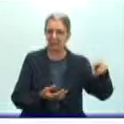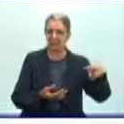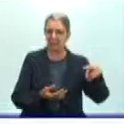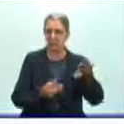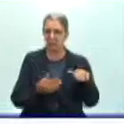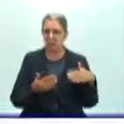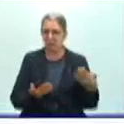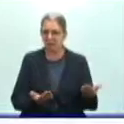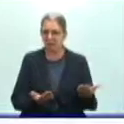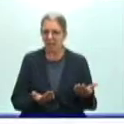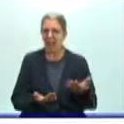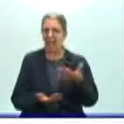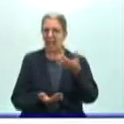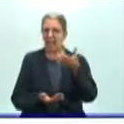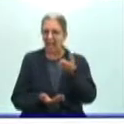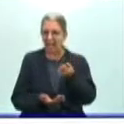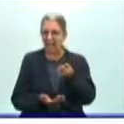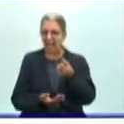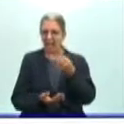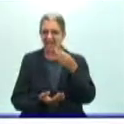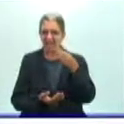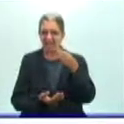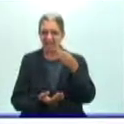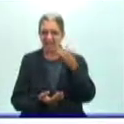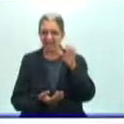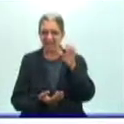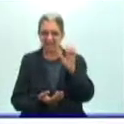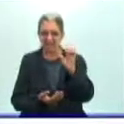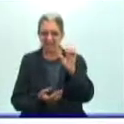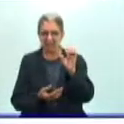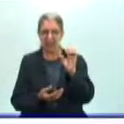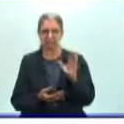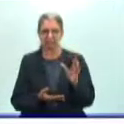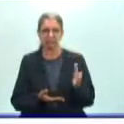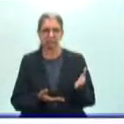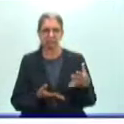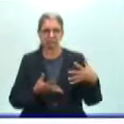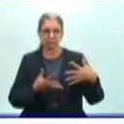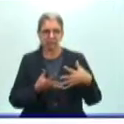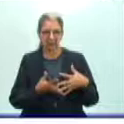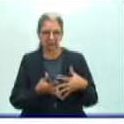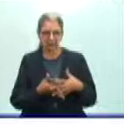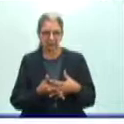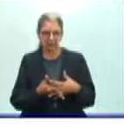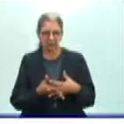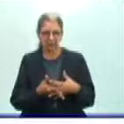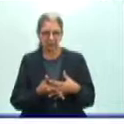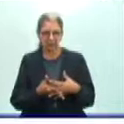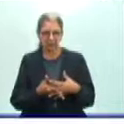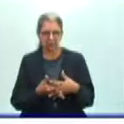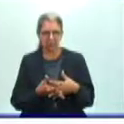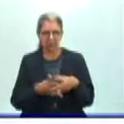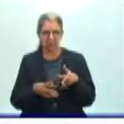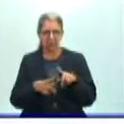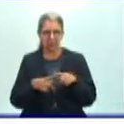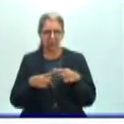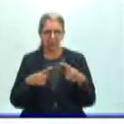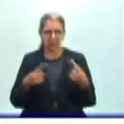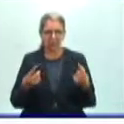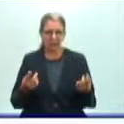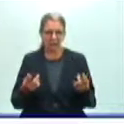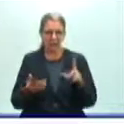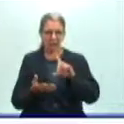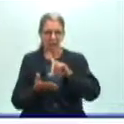ángulo AFE. ¿Se establece alguna relación entre este ángulo y el arco?